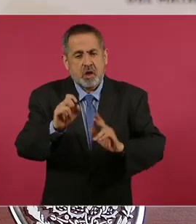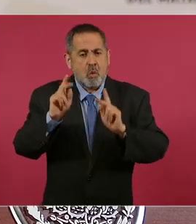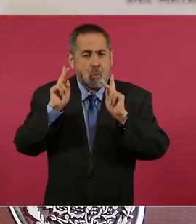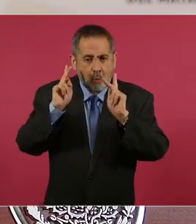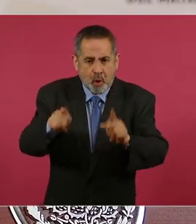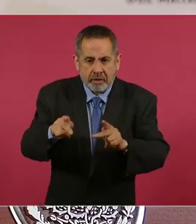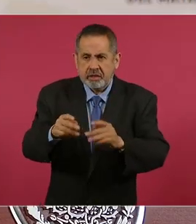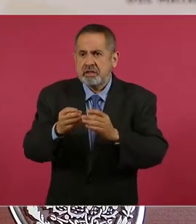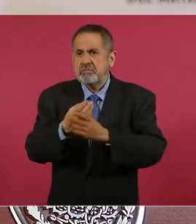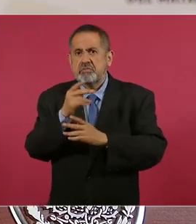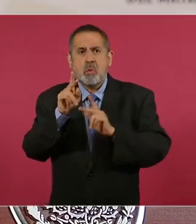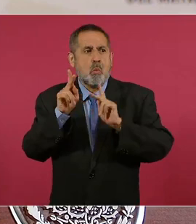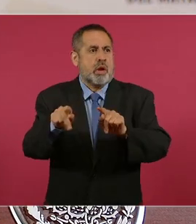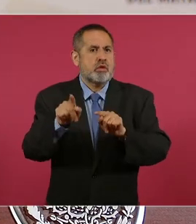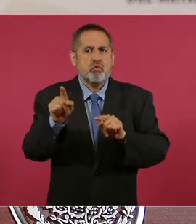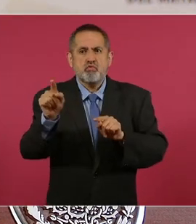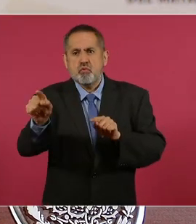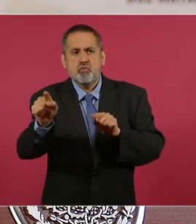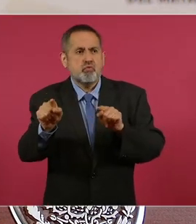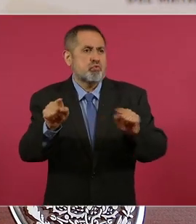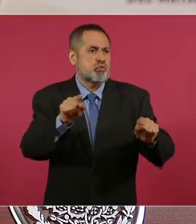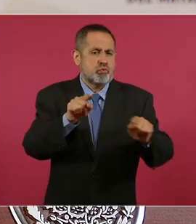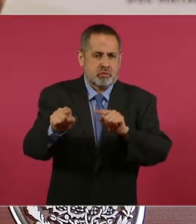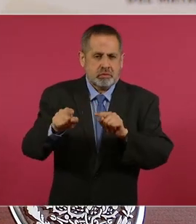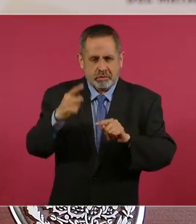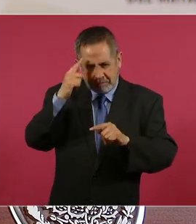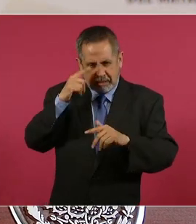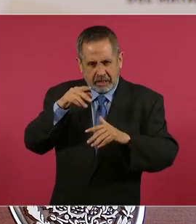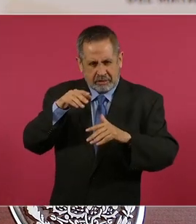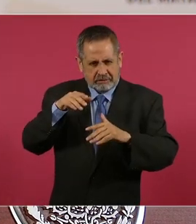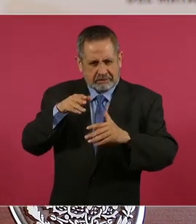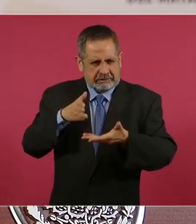puentes, porque para cruzar